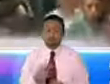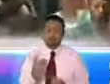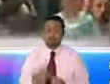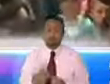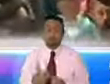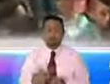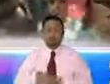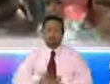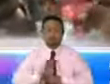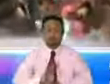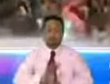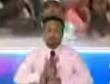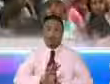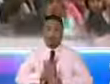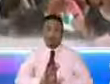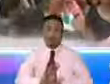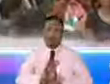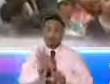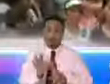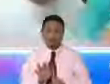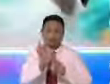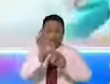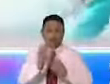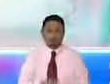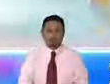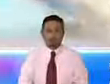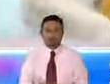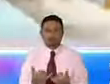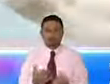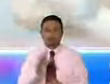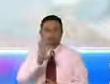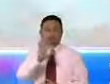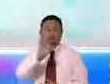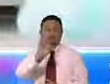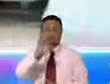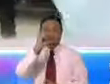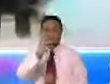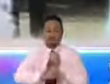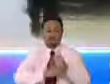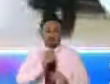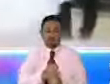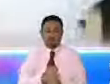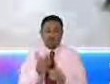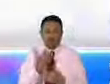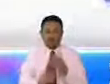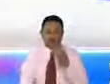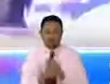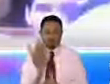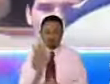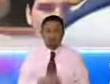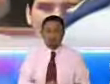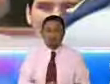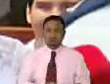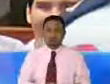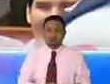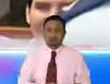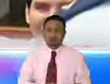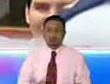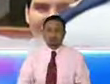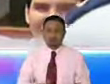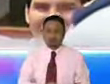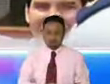el desfile de manera muy especial, al cumplir 97 años de creación. La banda